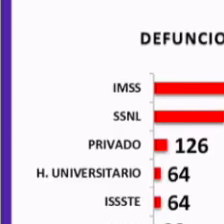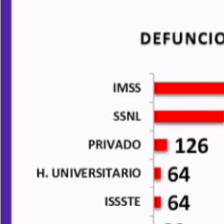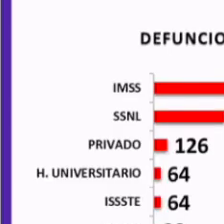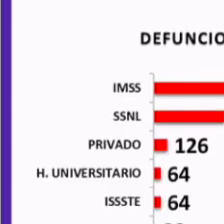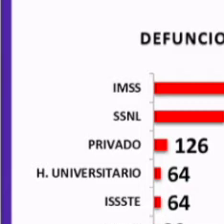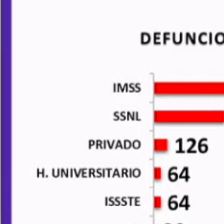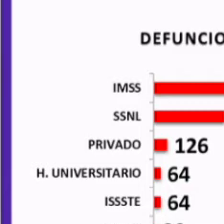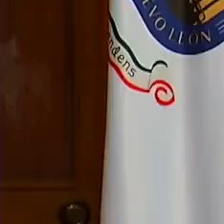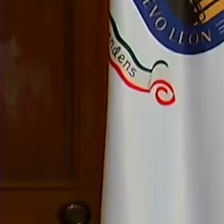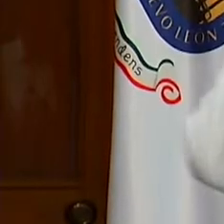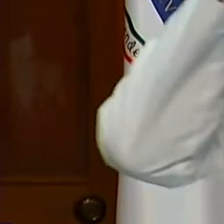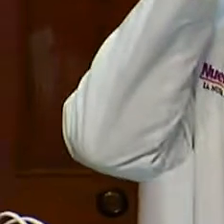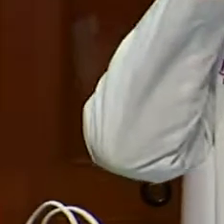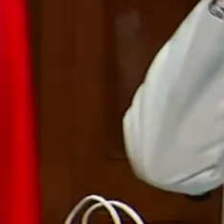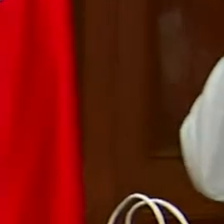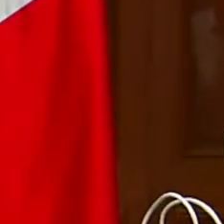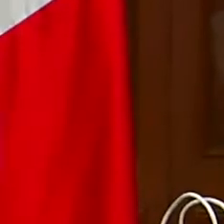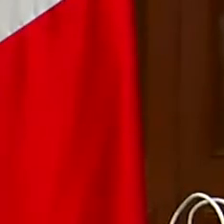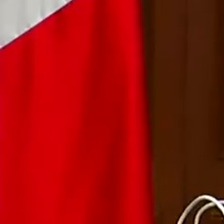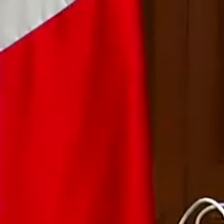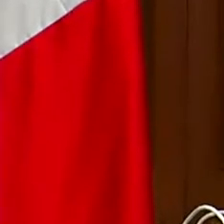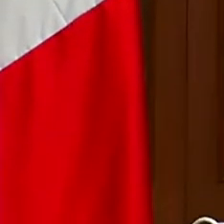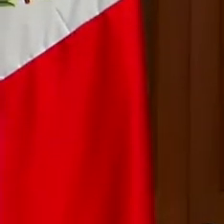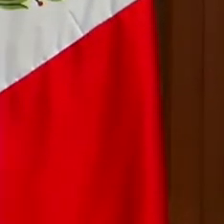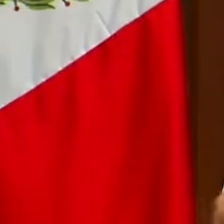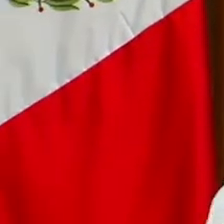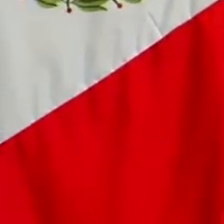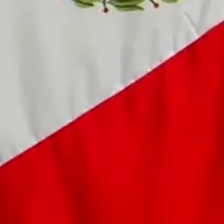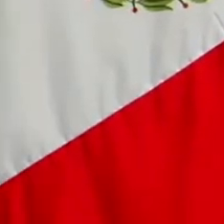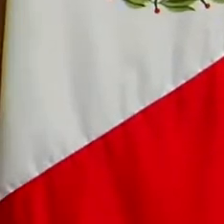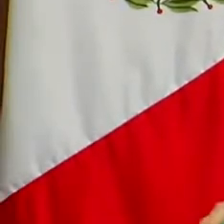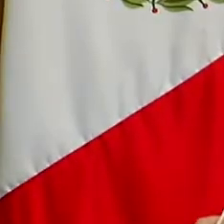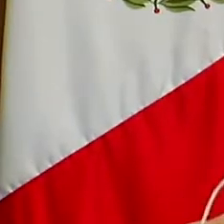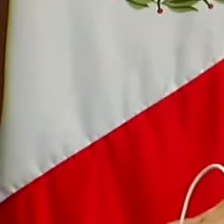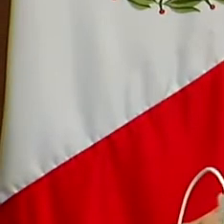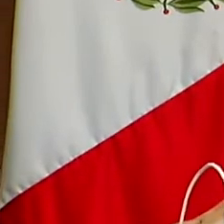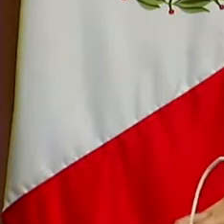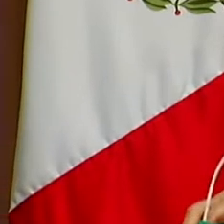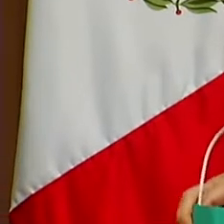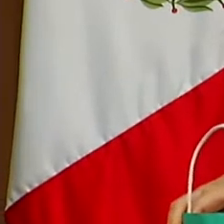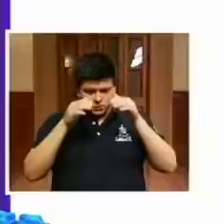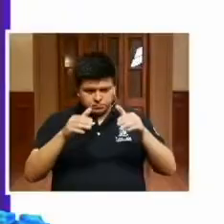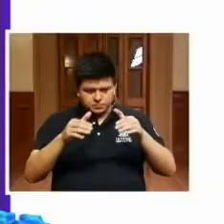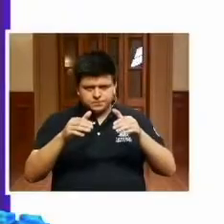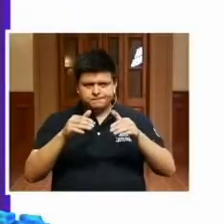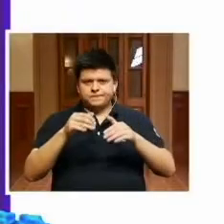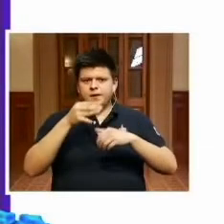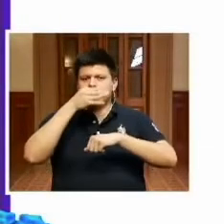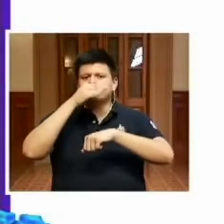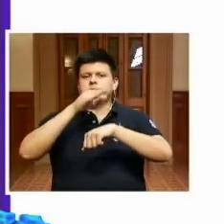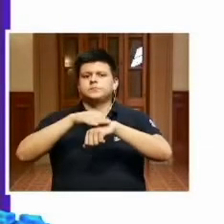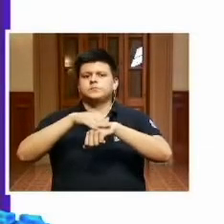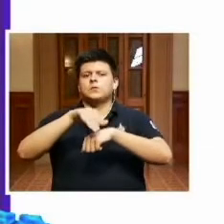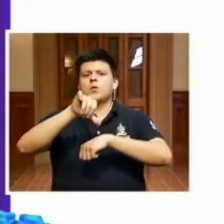4.000 fallecimientos, señaló Consuelo Treviño Garza, subsecretaria de Prevención y Control de Enfermedades. Y al día de